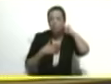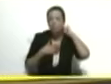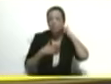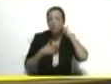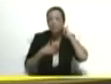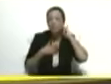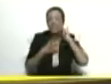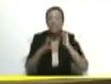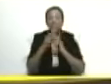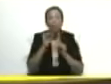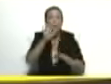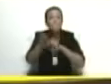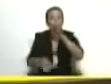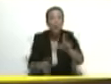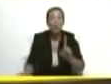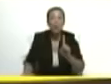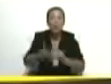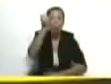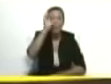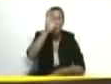de todos los pasos dados